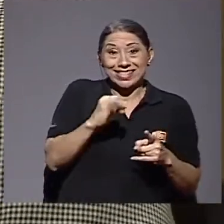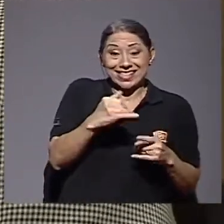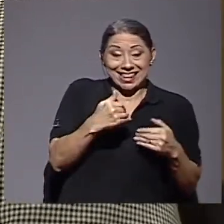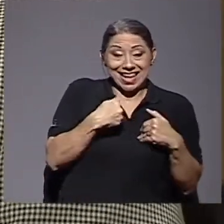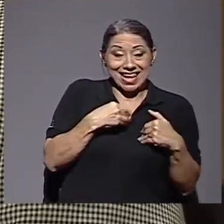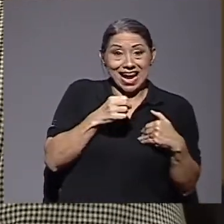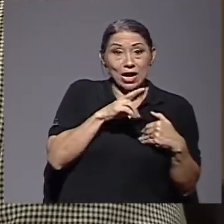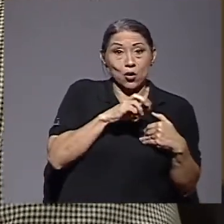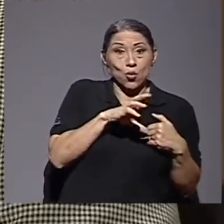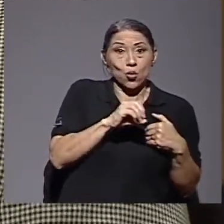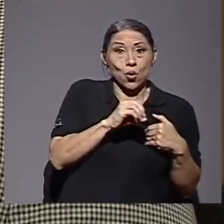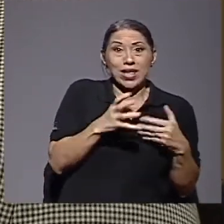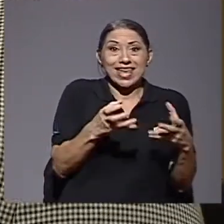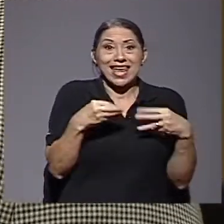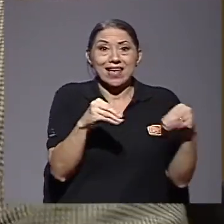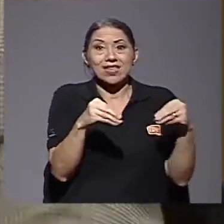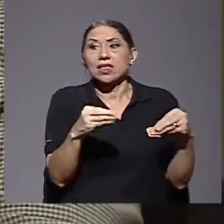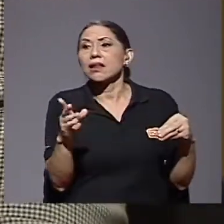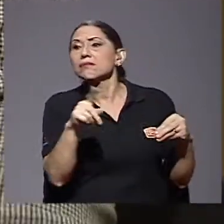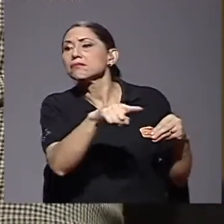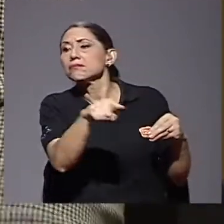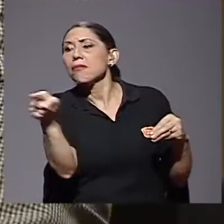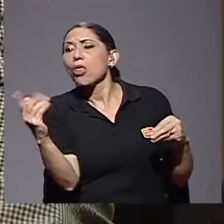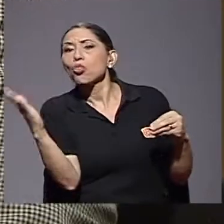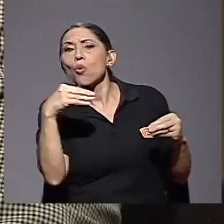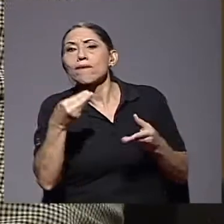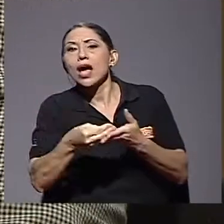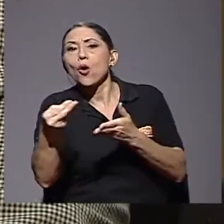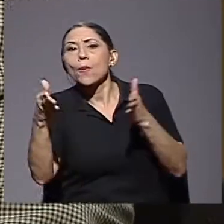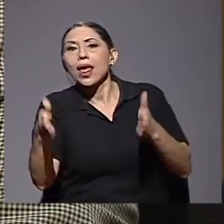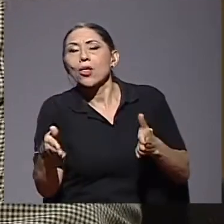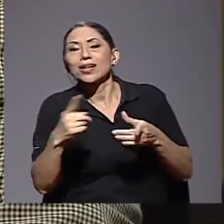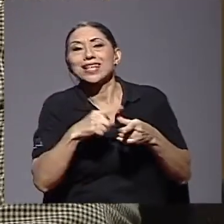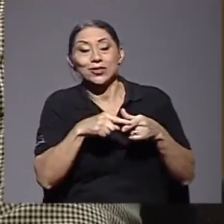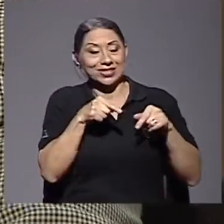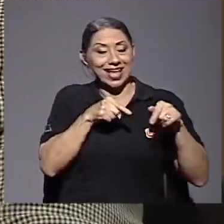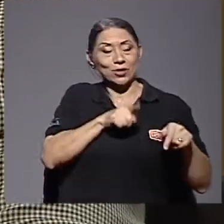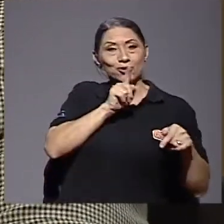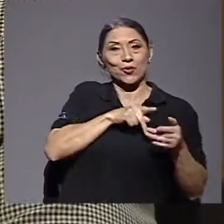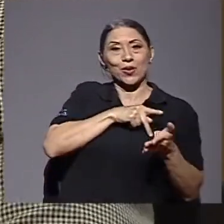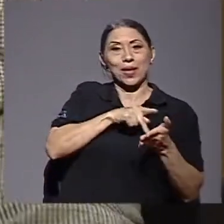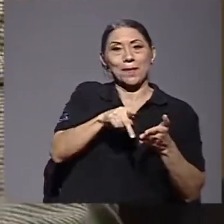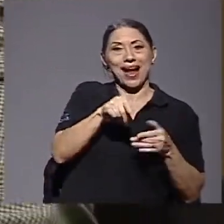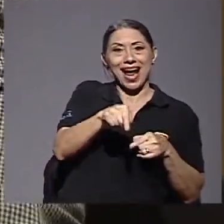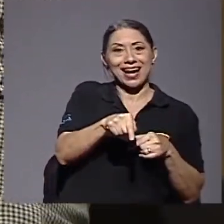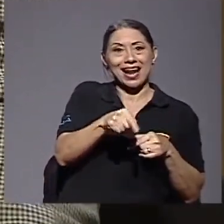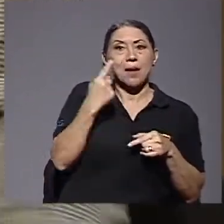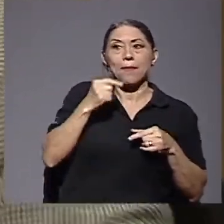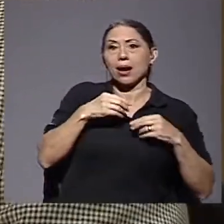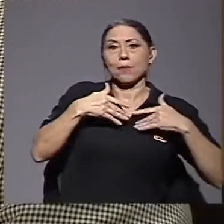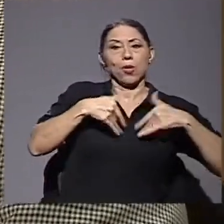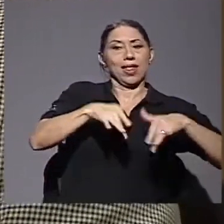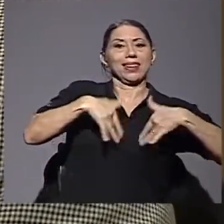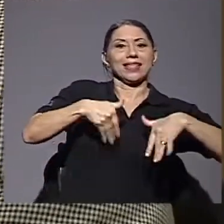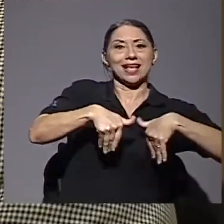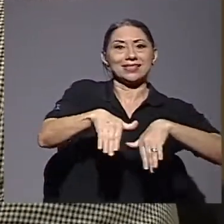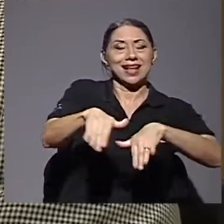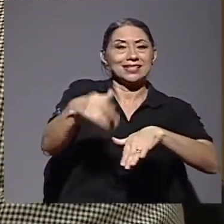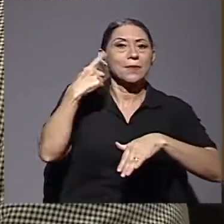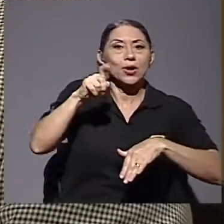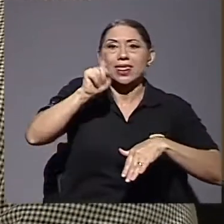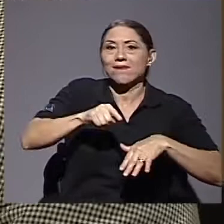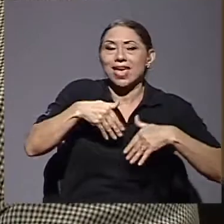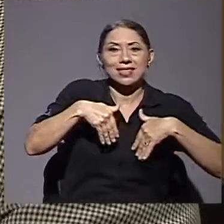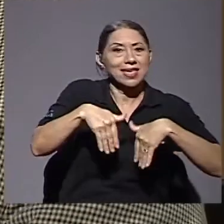habían compradores. Por lo tanto, tuvieron que pagar algo para poder deshacerse, porque tenían que liquidar